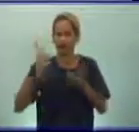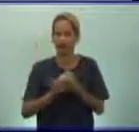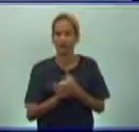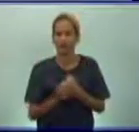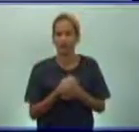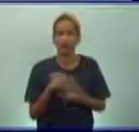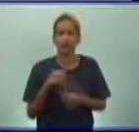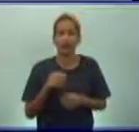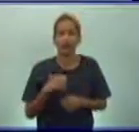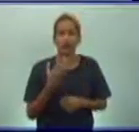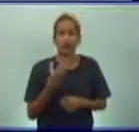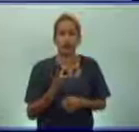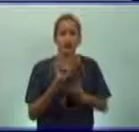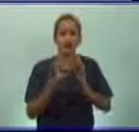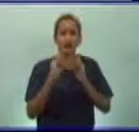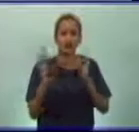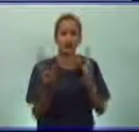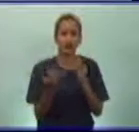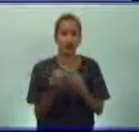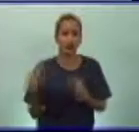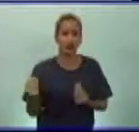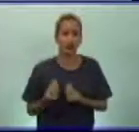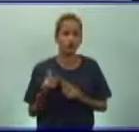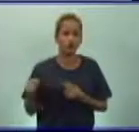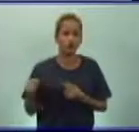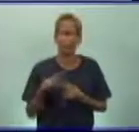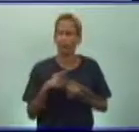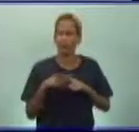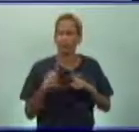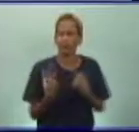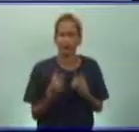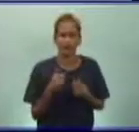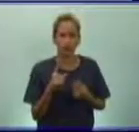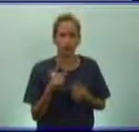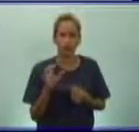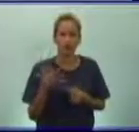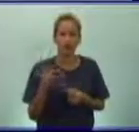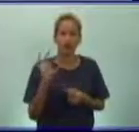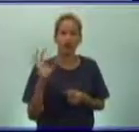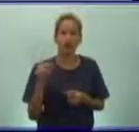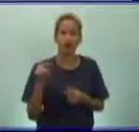acompaña por qué no seleccionaron esas palabras.